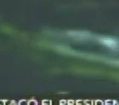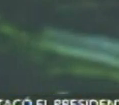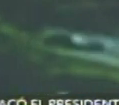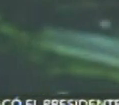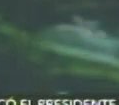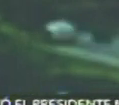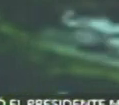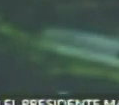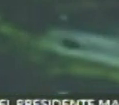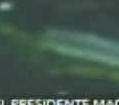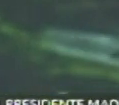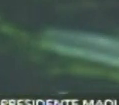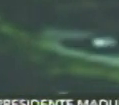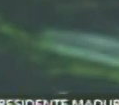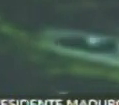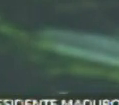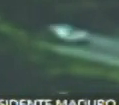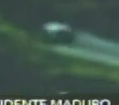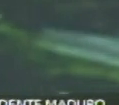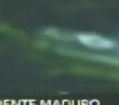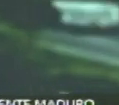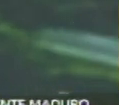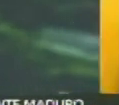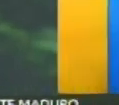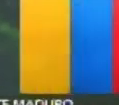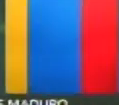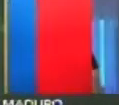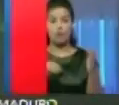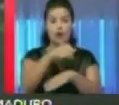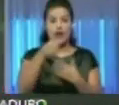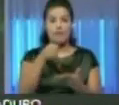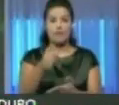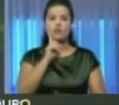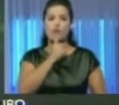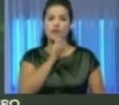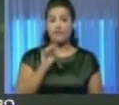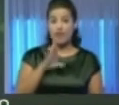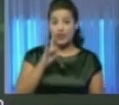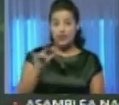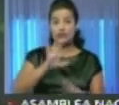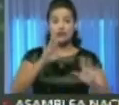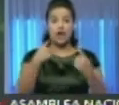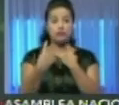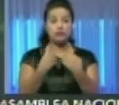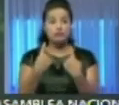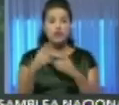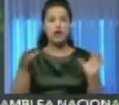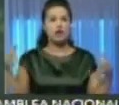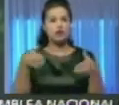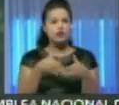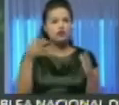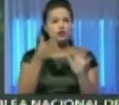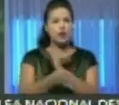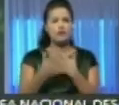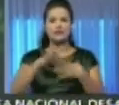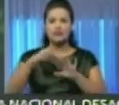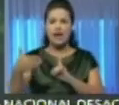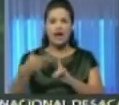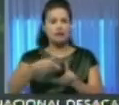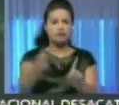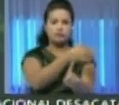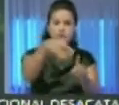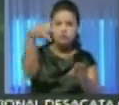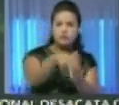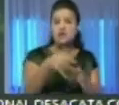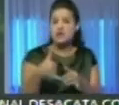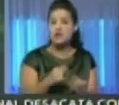Y a esta hora el dirigente político y jefe nacional de los CLAP, Freddy Bernal, ofrece una rueda de prensa sobre el hecho en el que fue atacado su hijo Mauricio